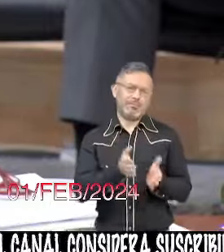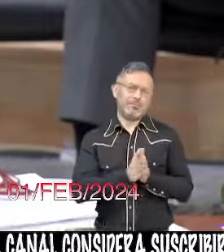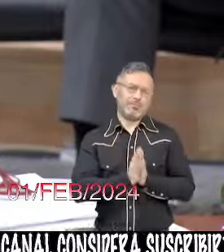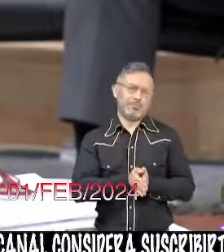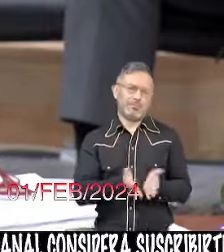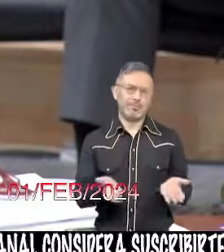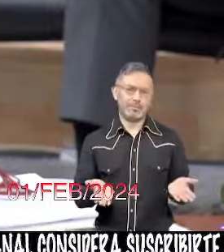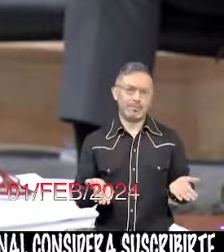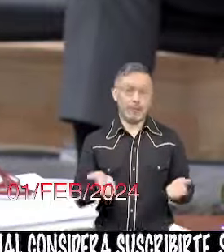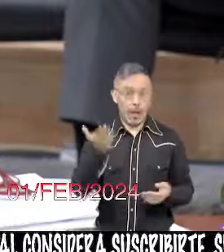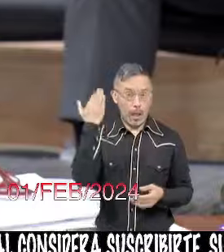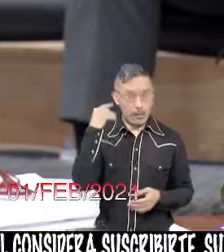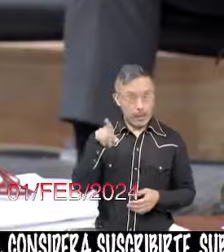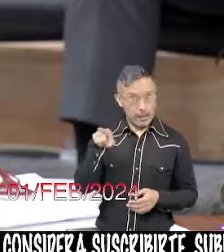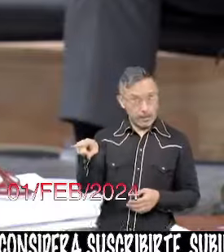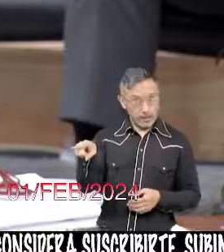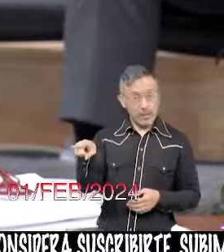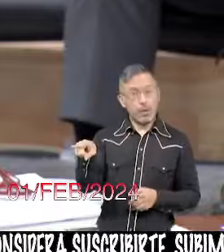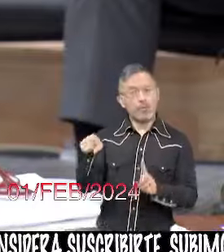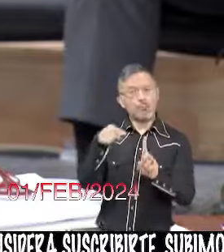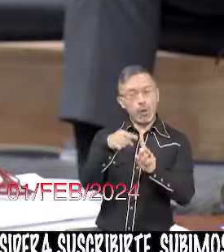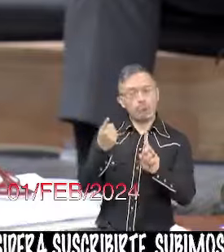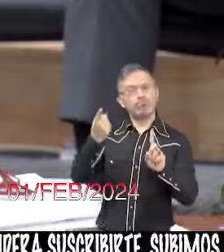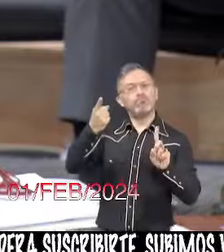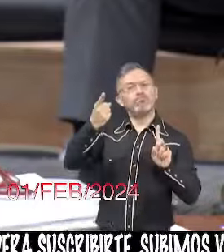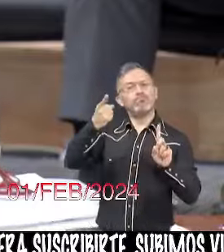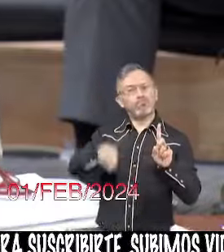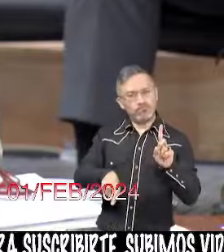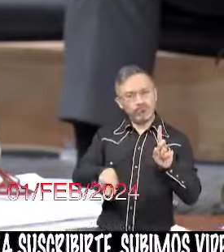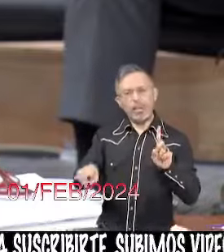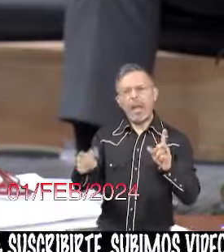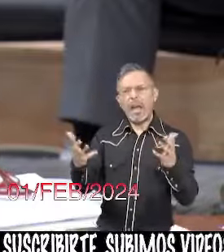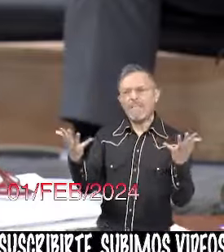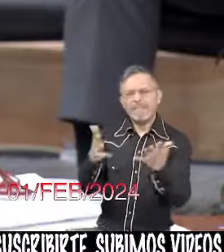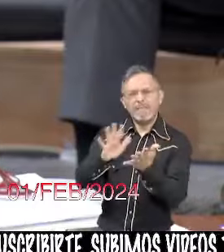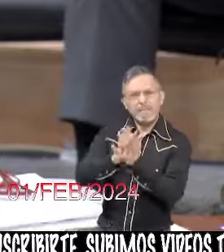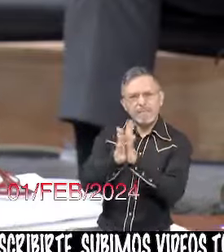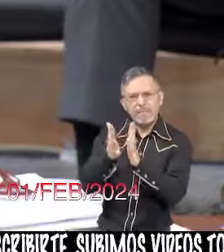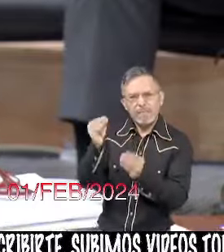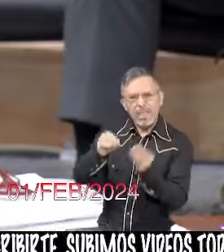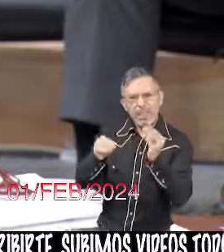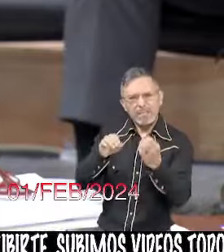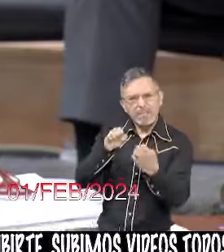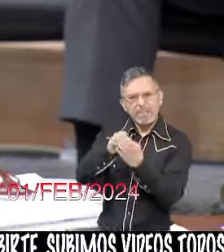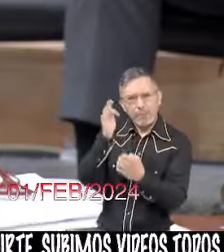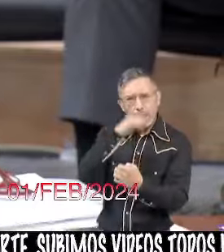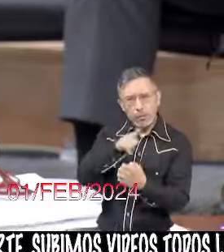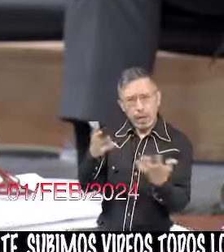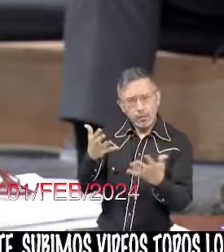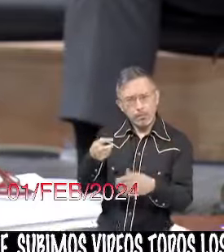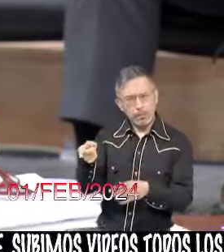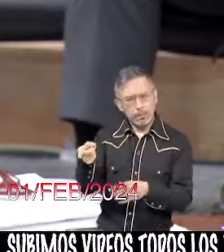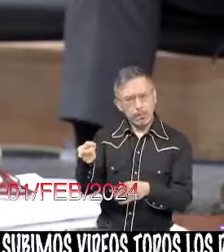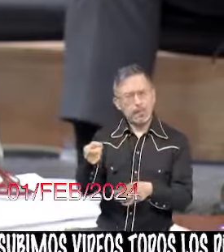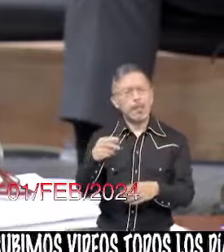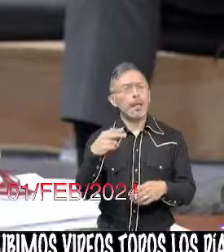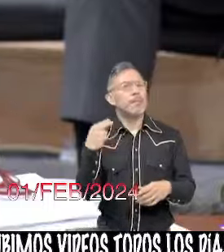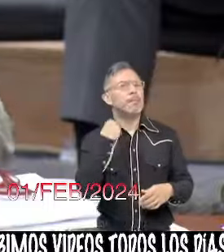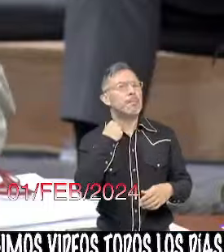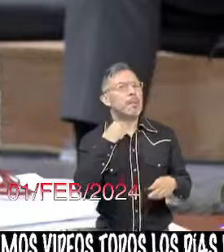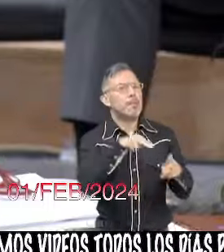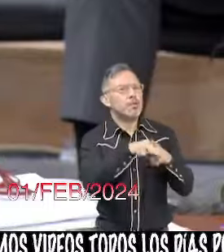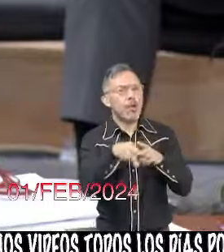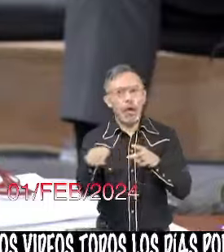ese fraude, del que ejecutó ese fraude. Del que fue el cómplice de esos asesinatos. Por cierto,